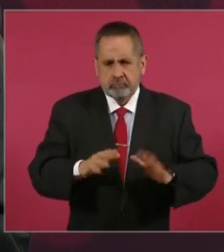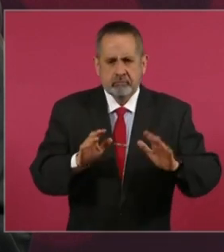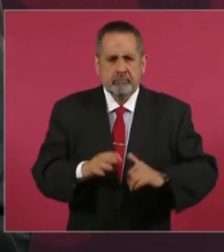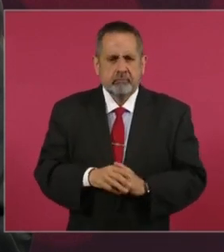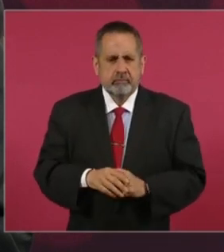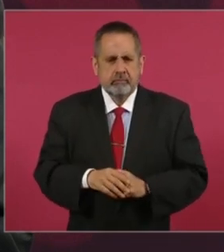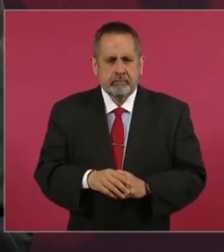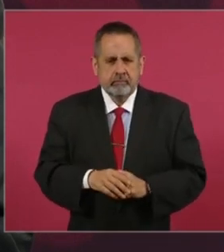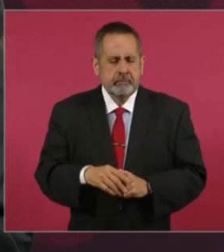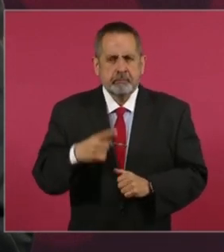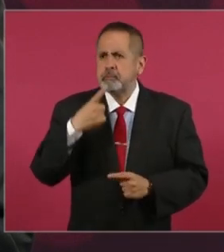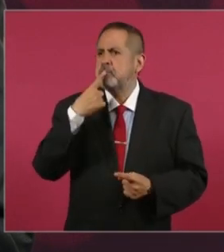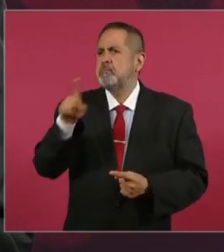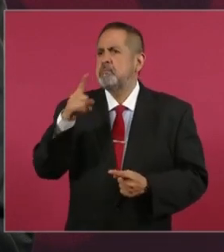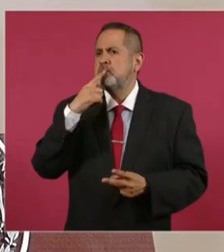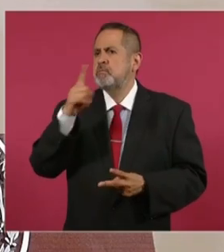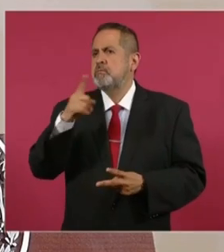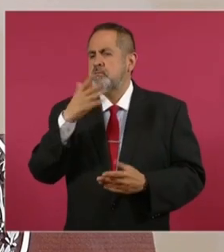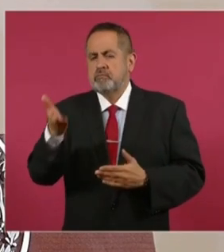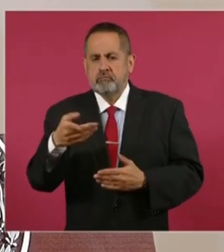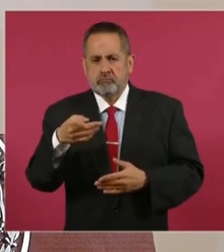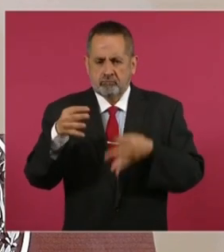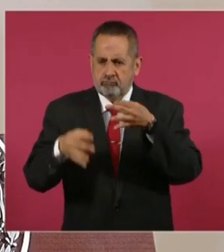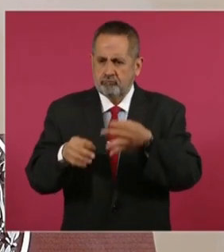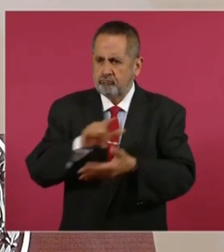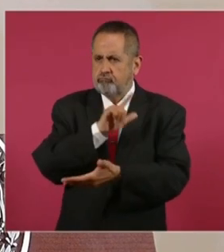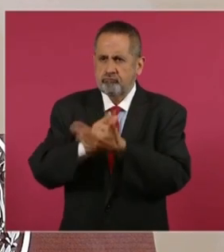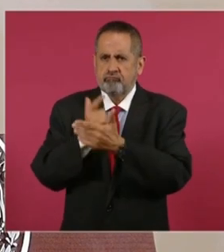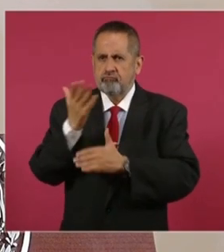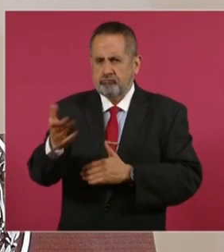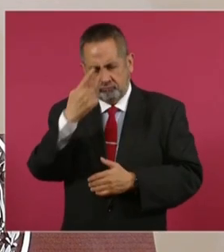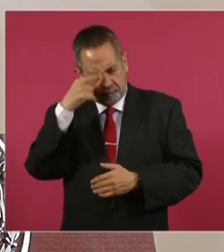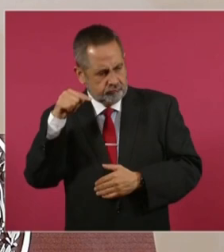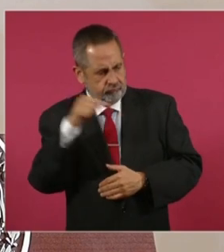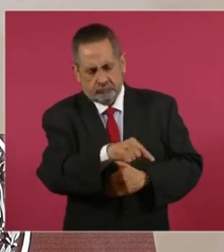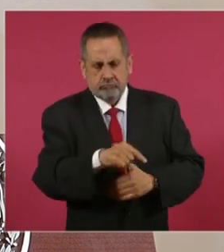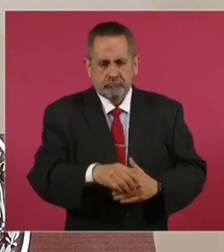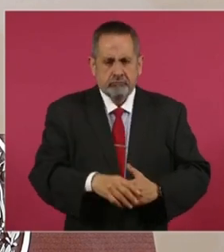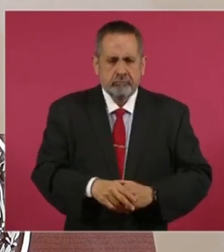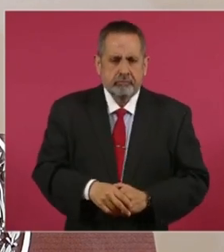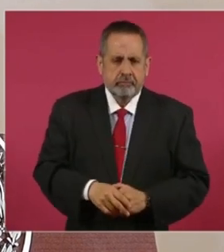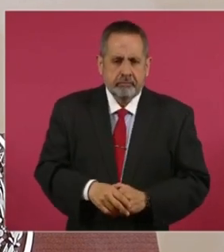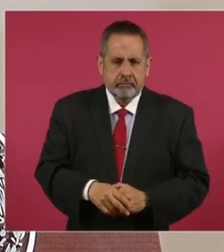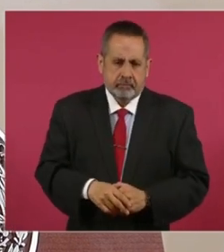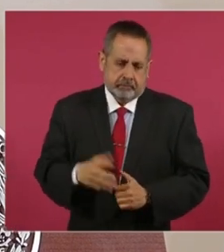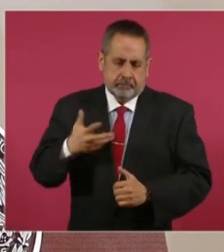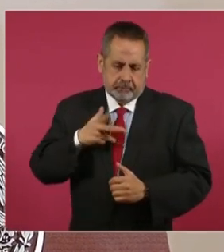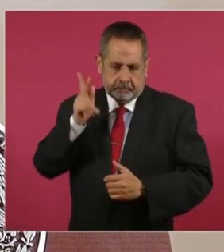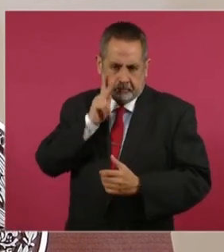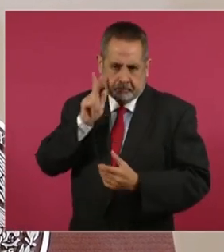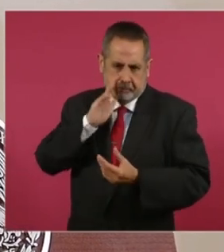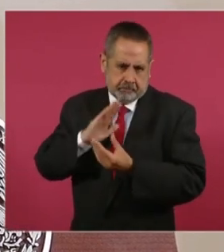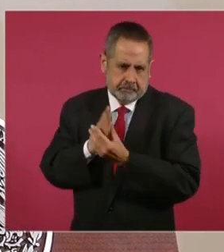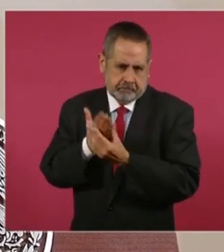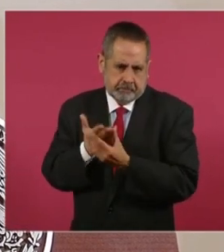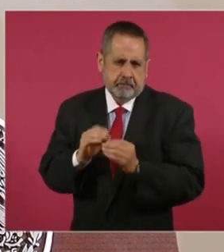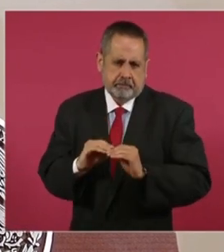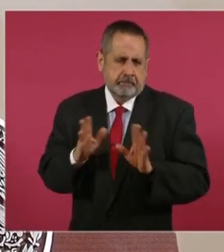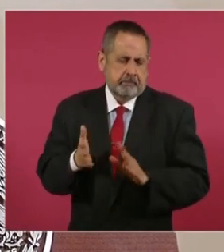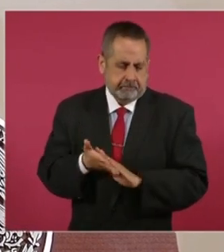que se presenten denuncias legales, cuando se tengan pruebas, desde luego,